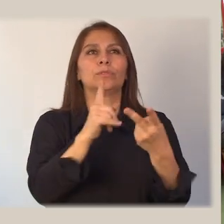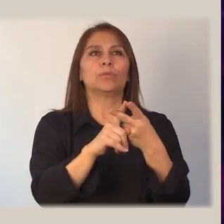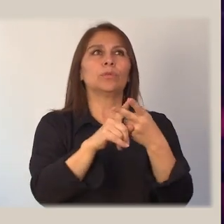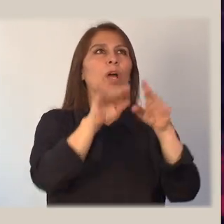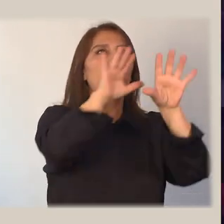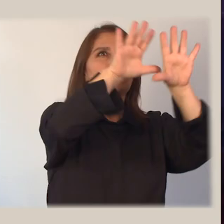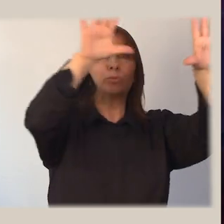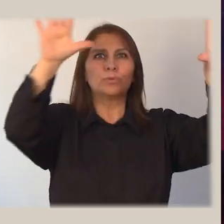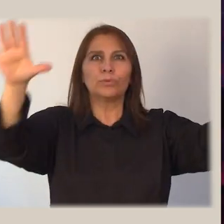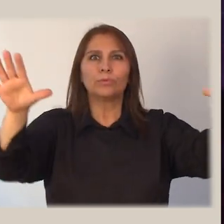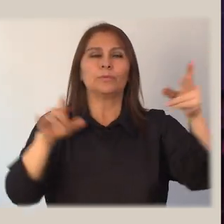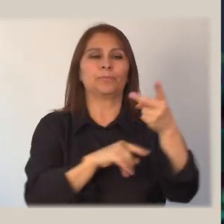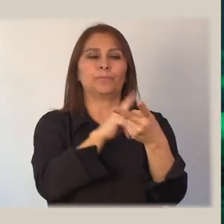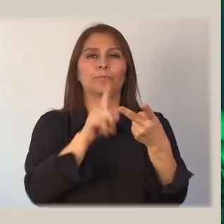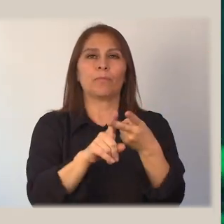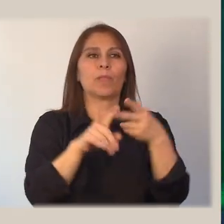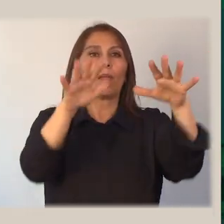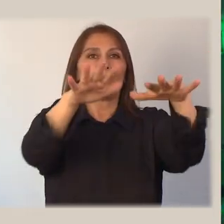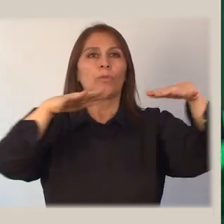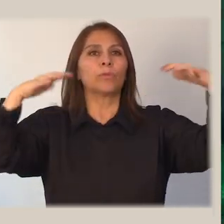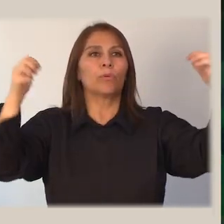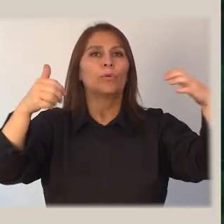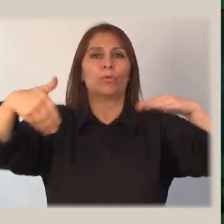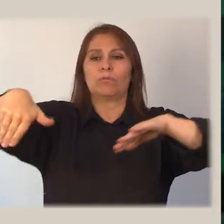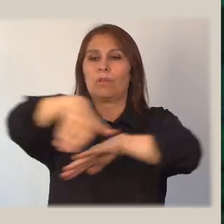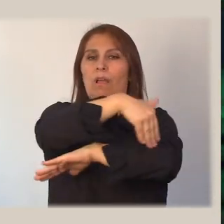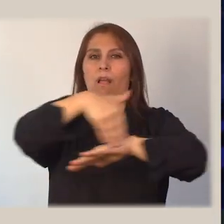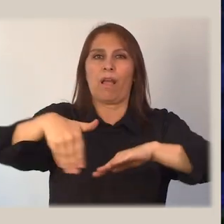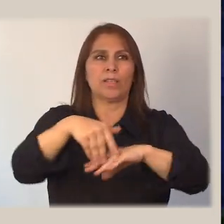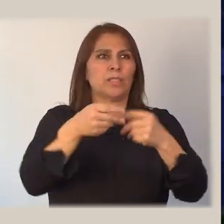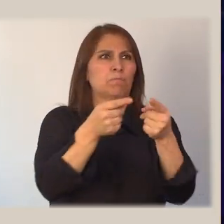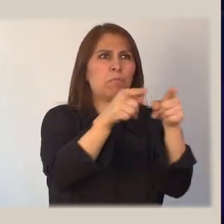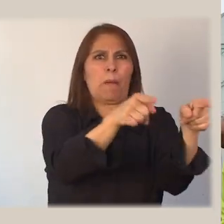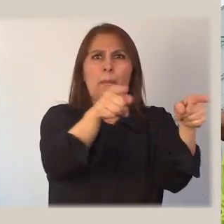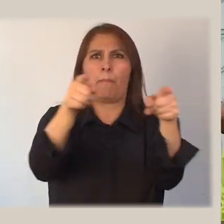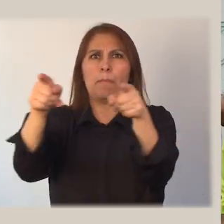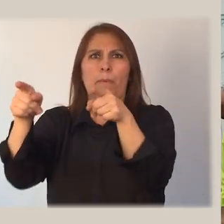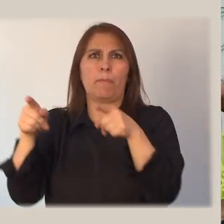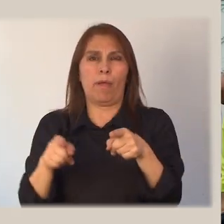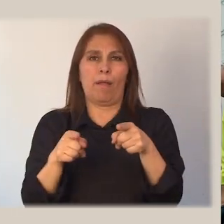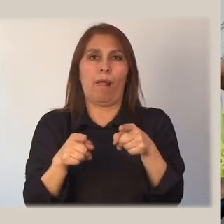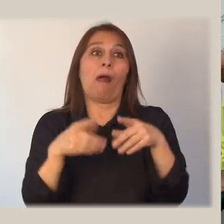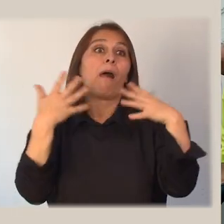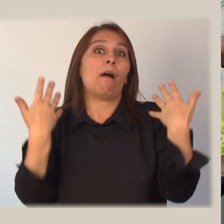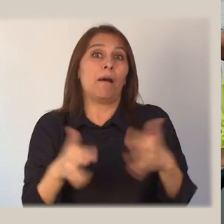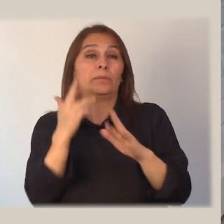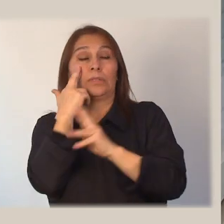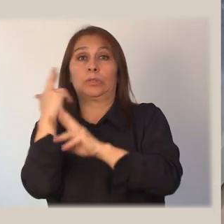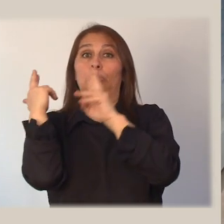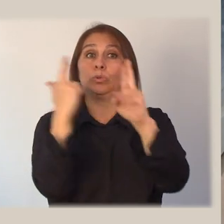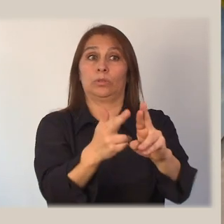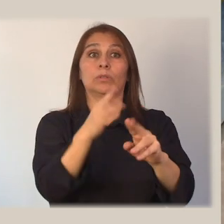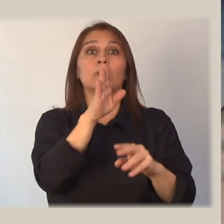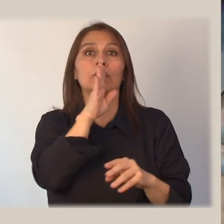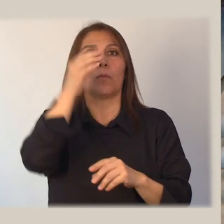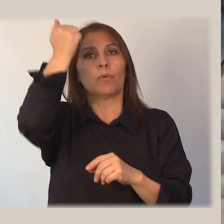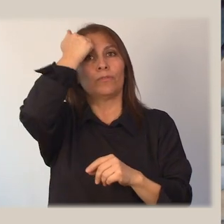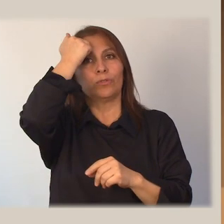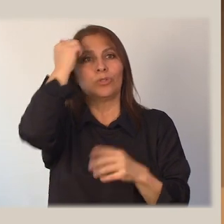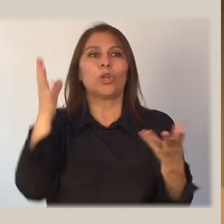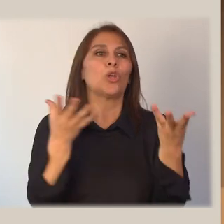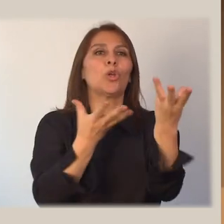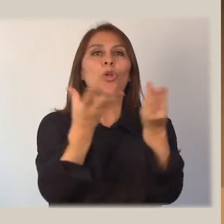exposición, salas de concierto, museos, teatros, auditorios, la calle, entre otros. Por ello se destacan